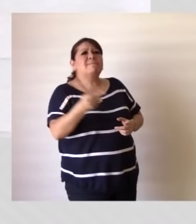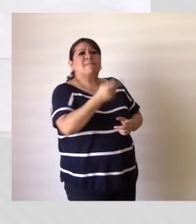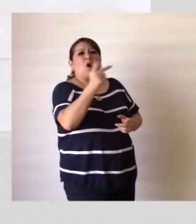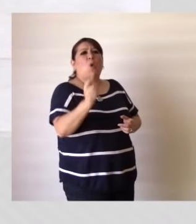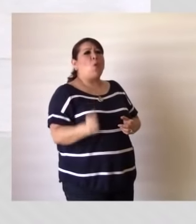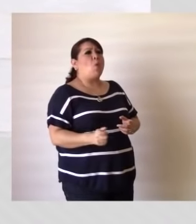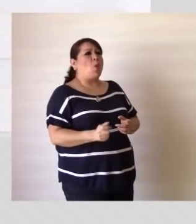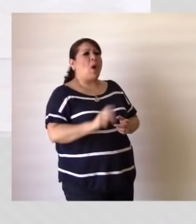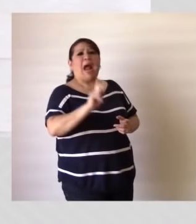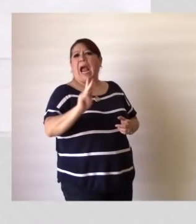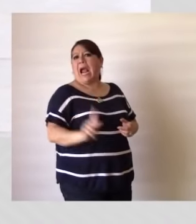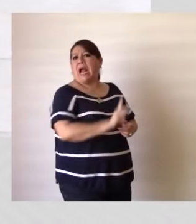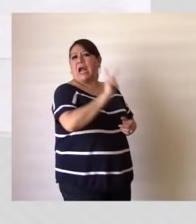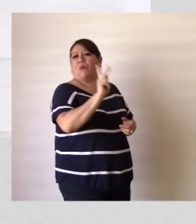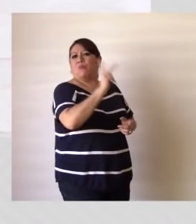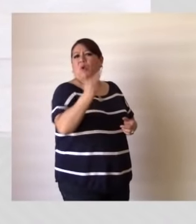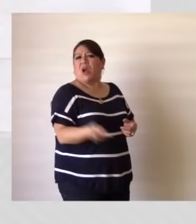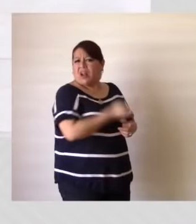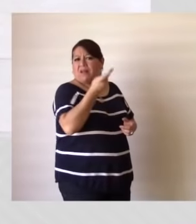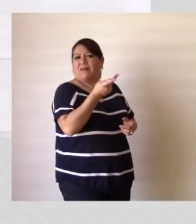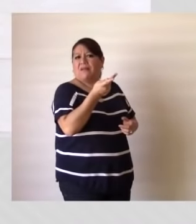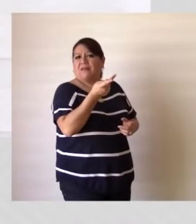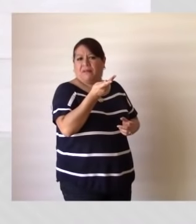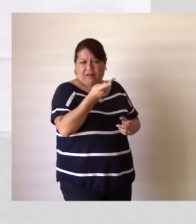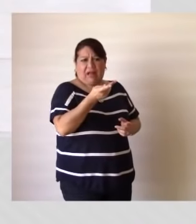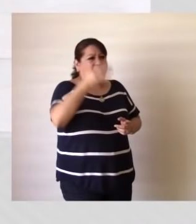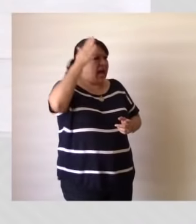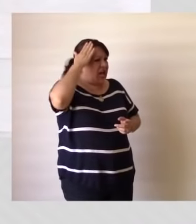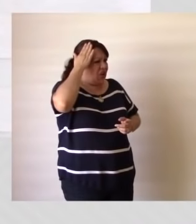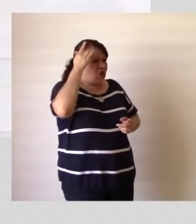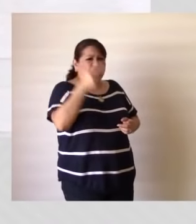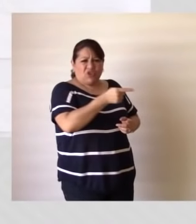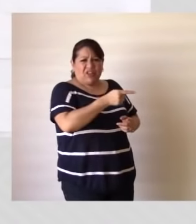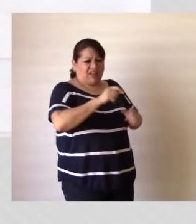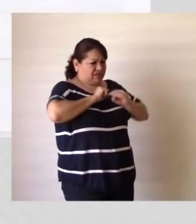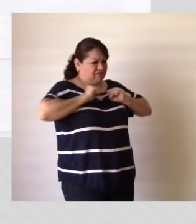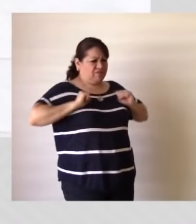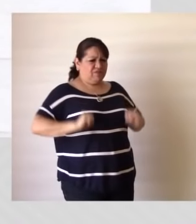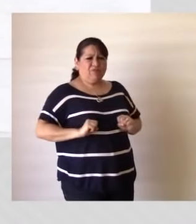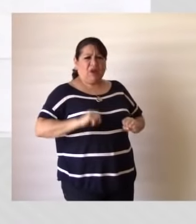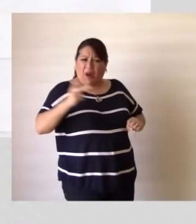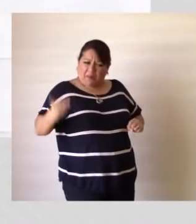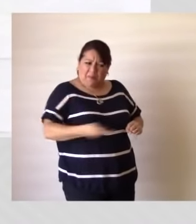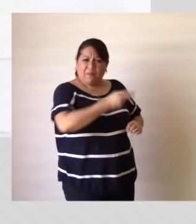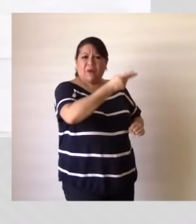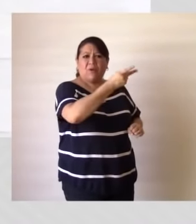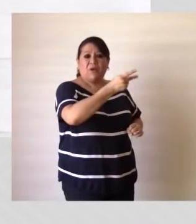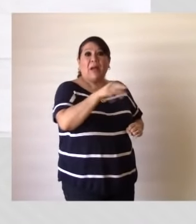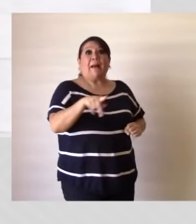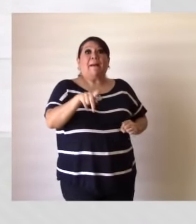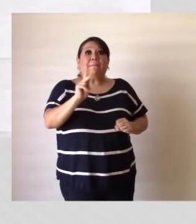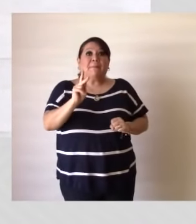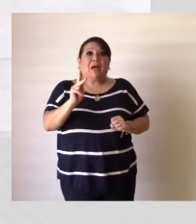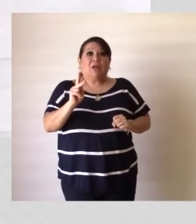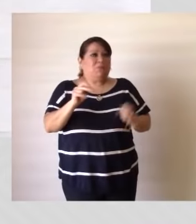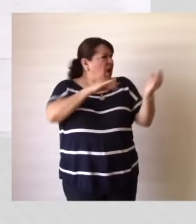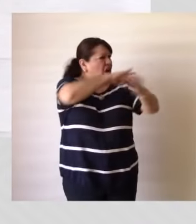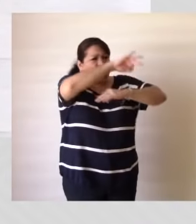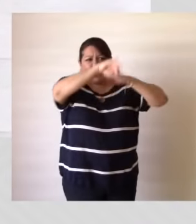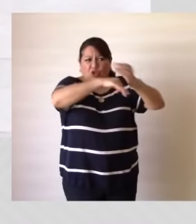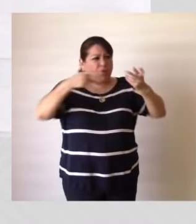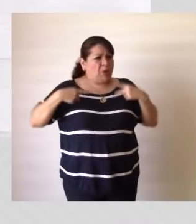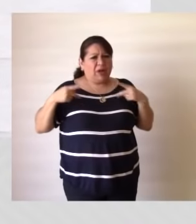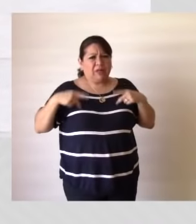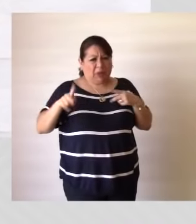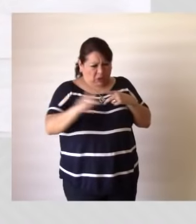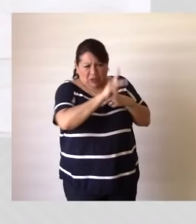liderazgo a los sacerdotes pero en general también está cuestionando a todo el pueblo cuál es el cuestionamiento